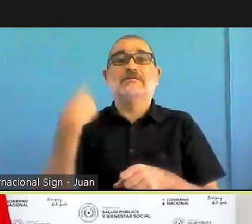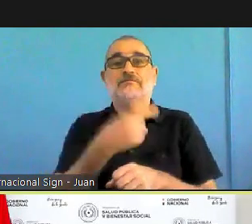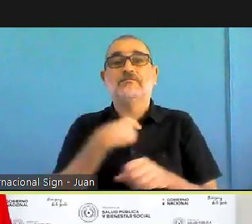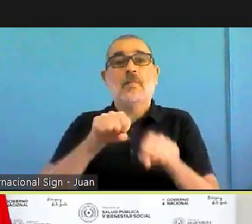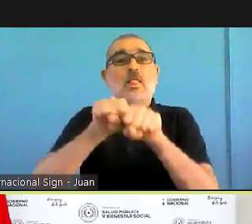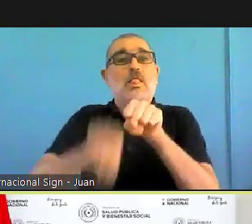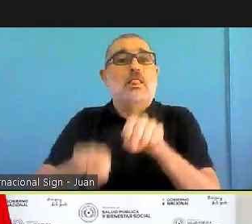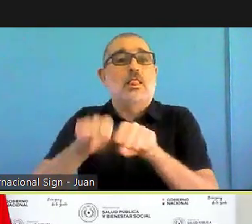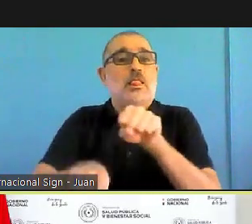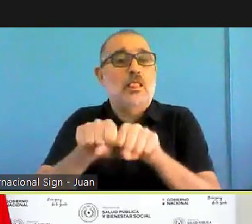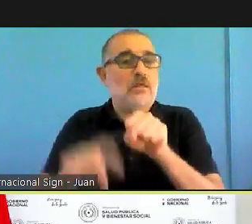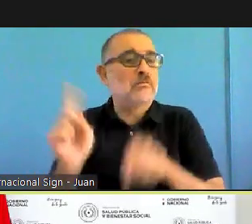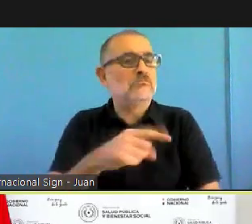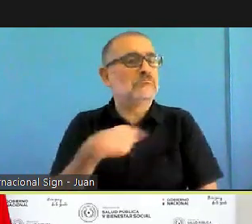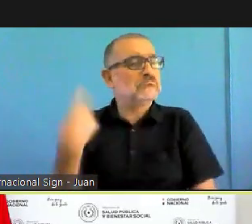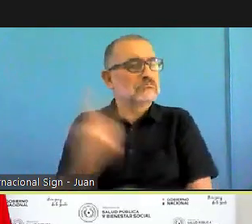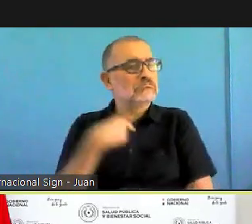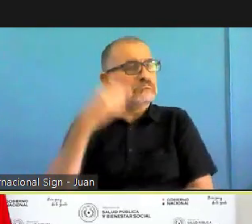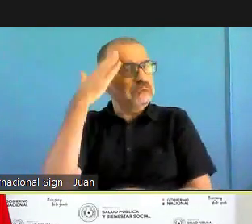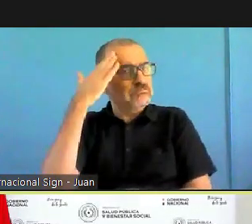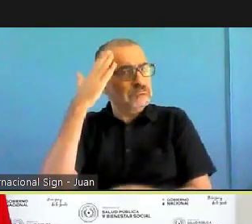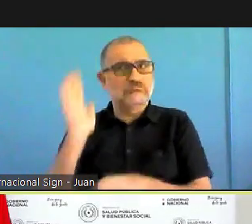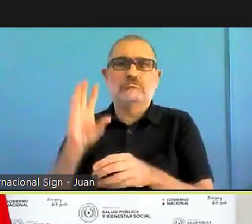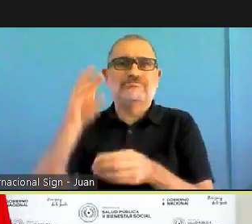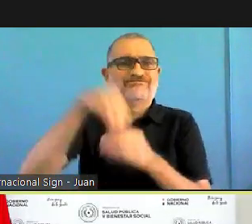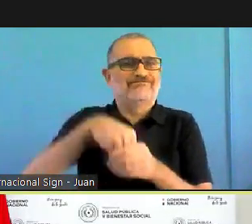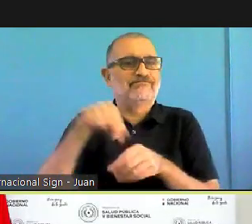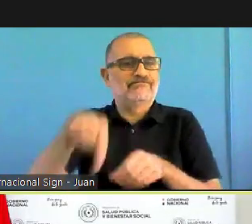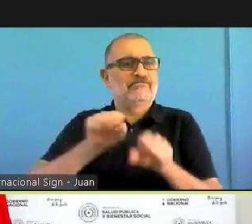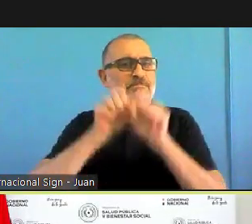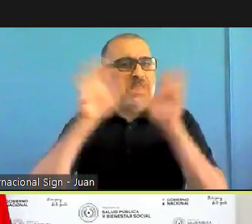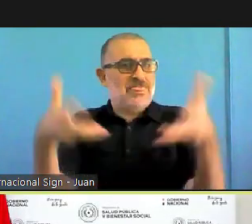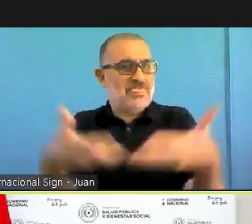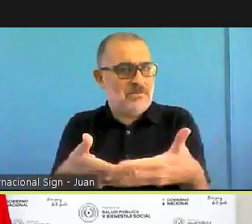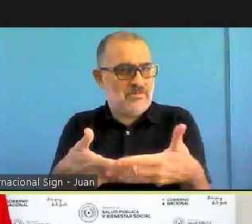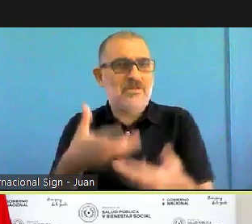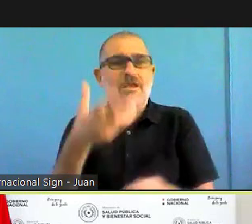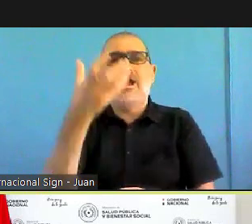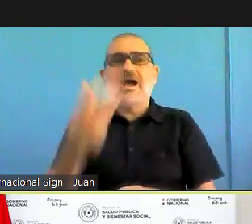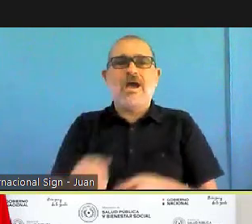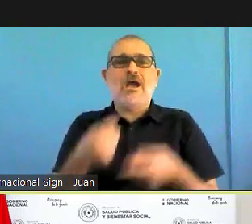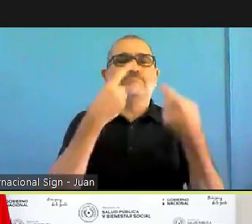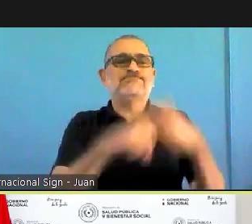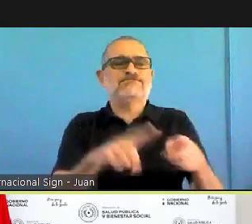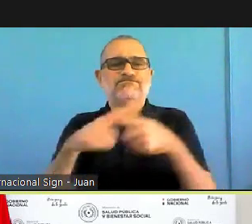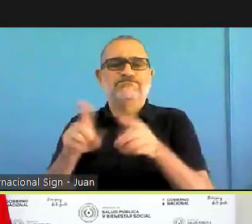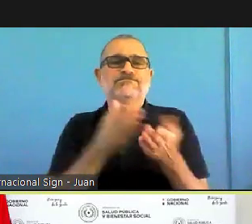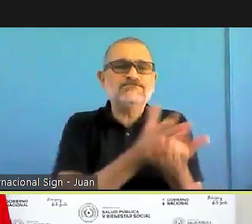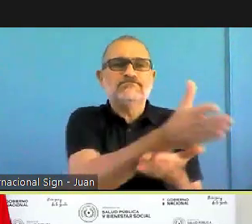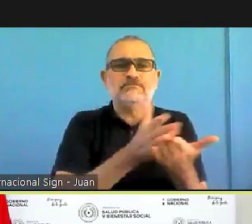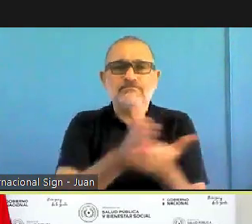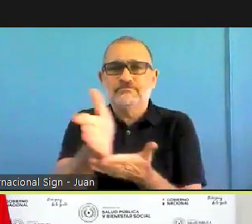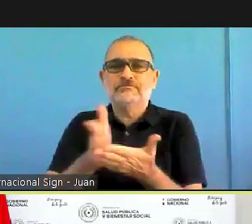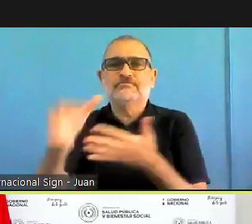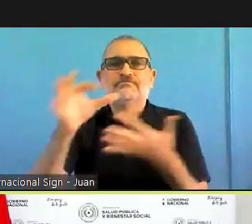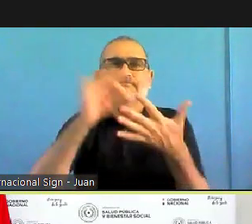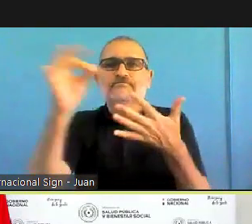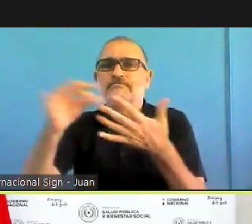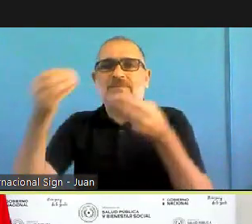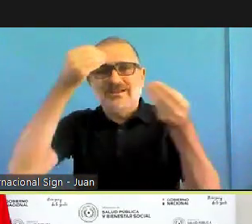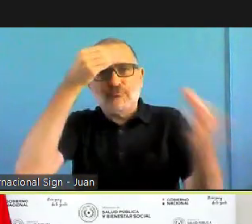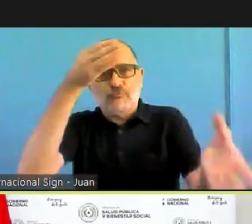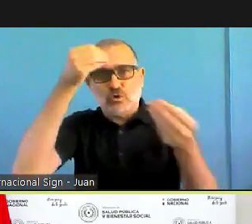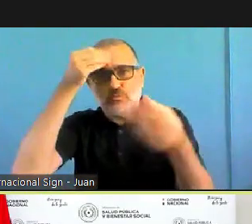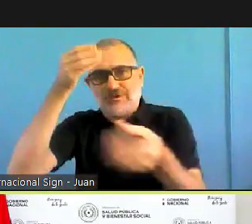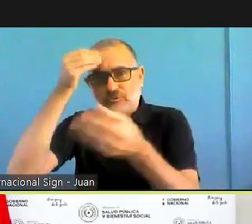algunos casos. Entonces, creemos nosotros que es fundamental también trabajar la salud mental de la vida online.